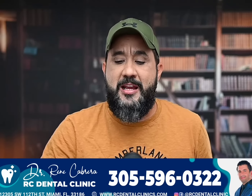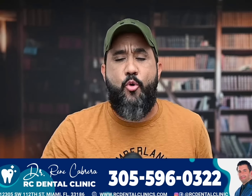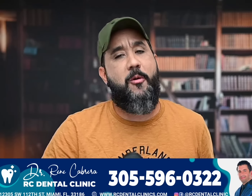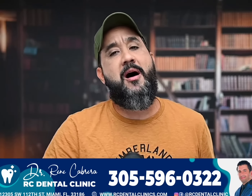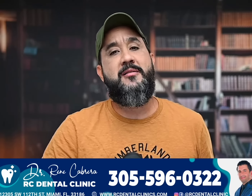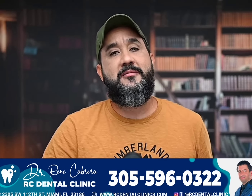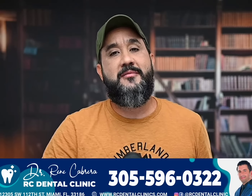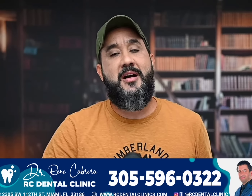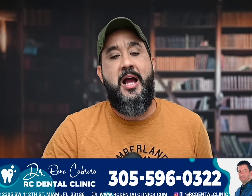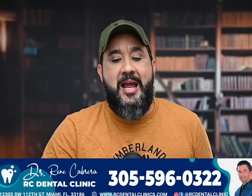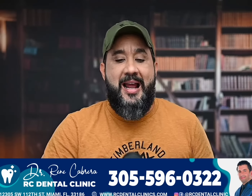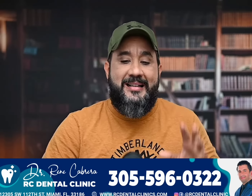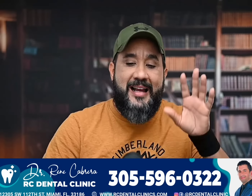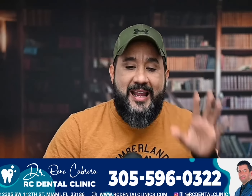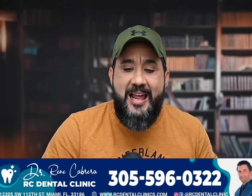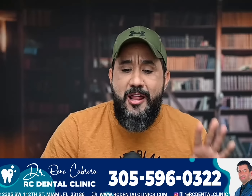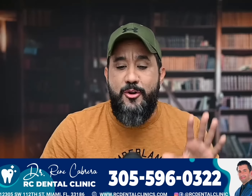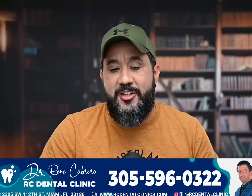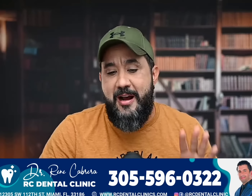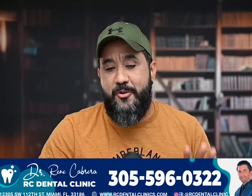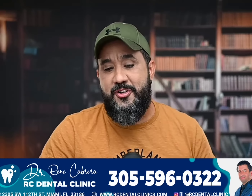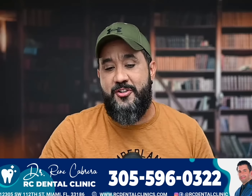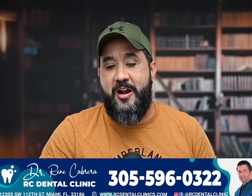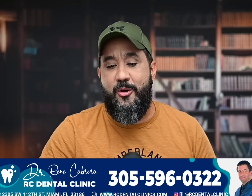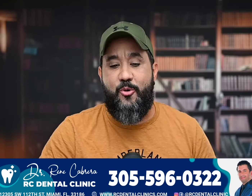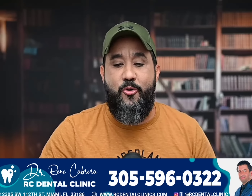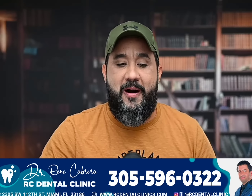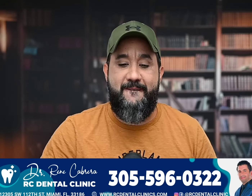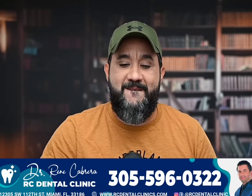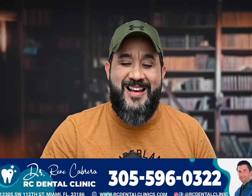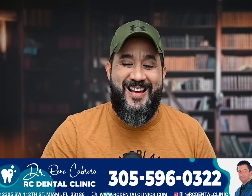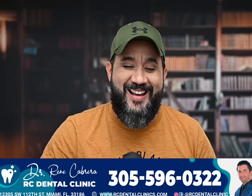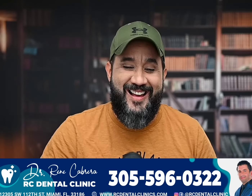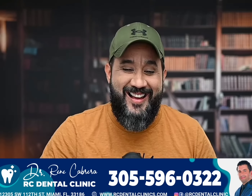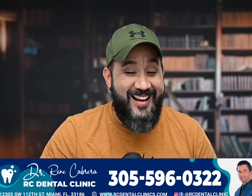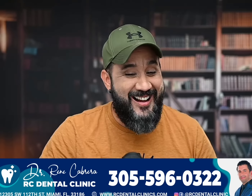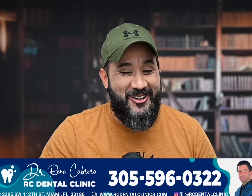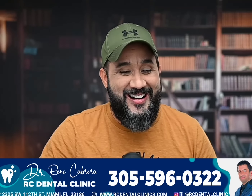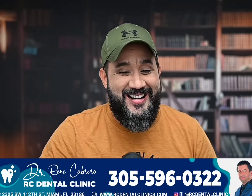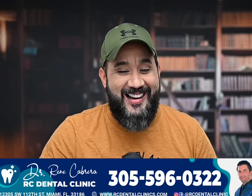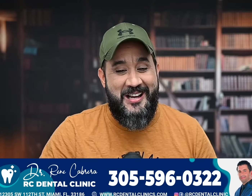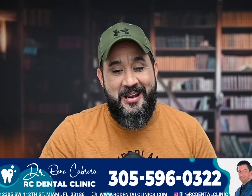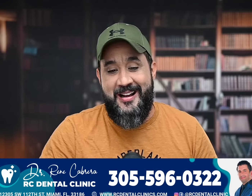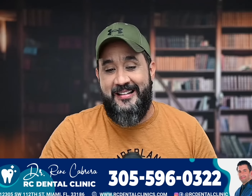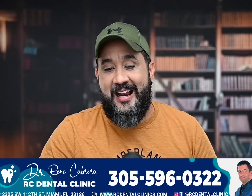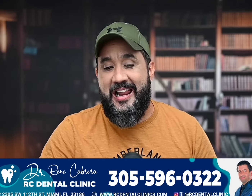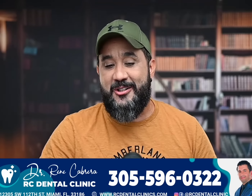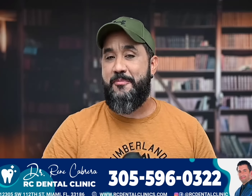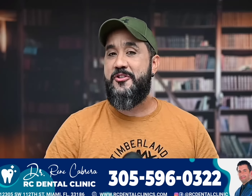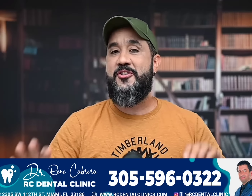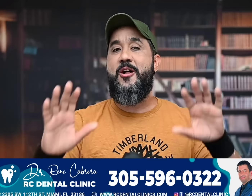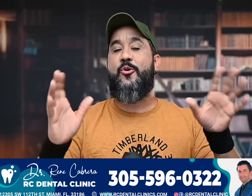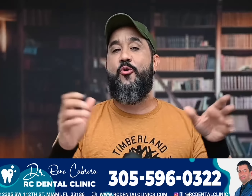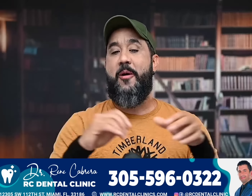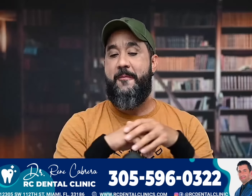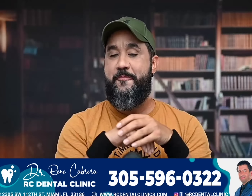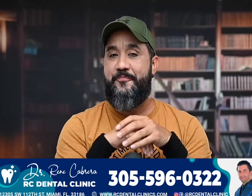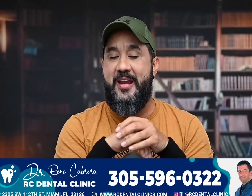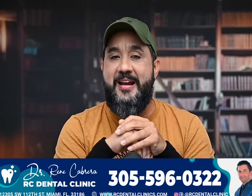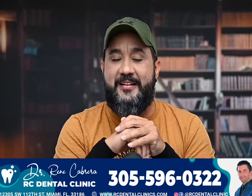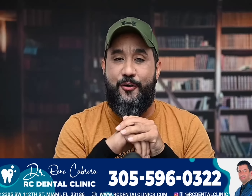y Cuba de qué lado se ha posicionado Cuba esto es genial de qué lado ha posicionado